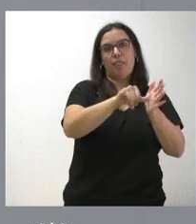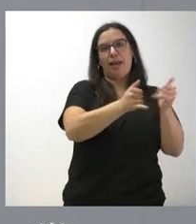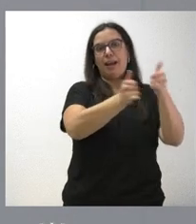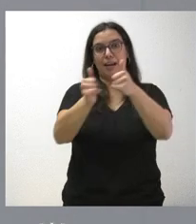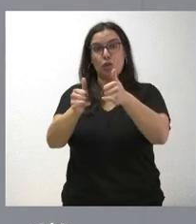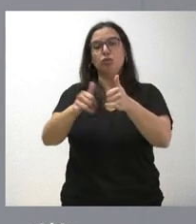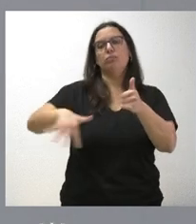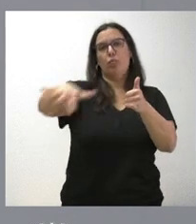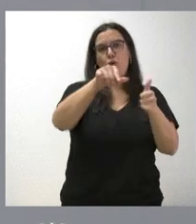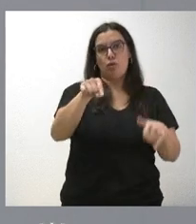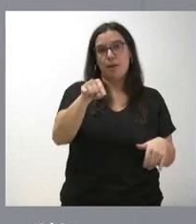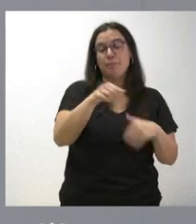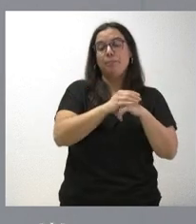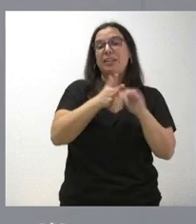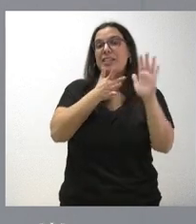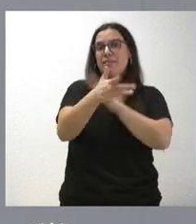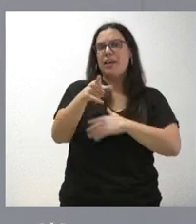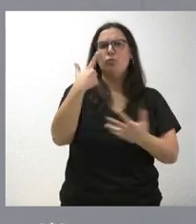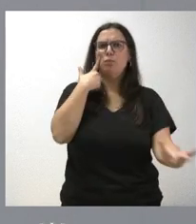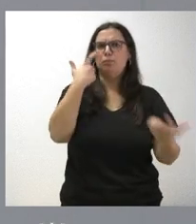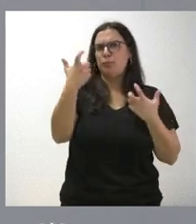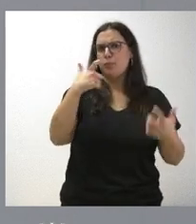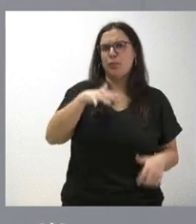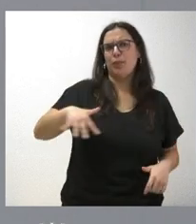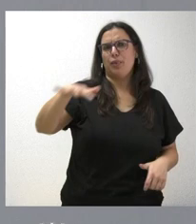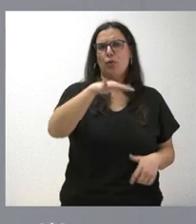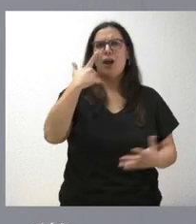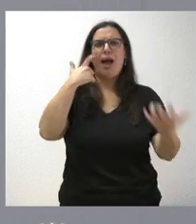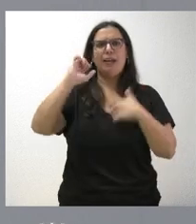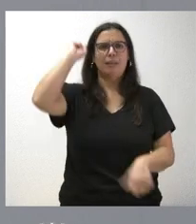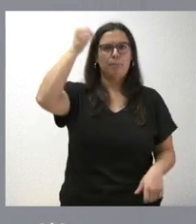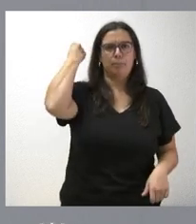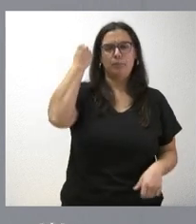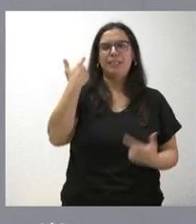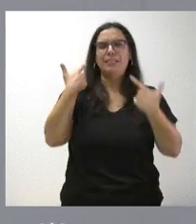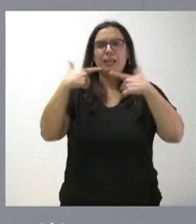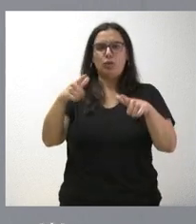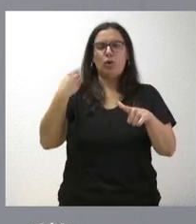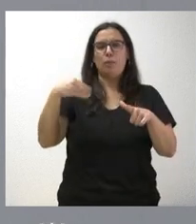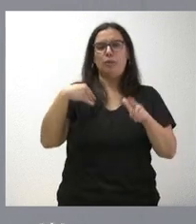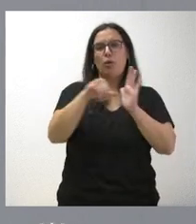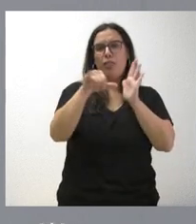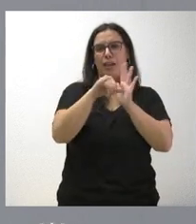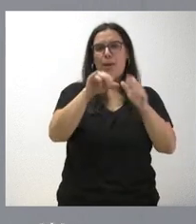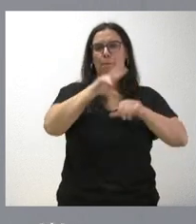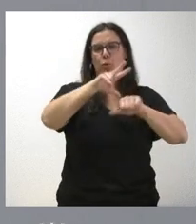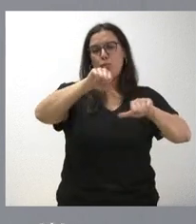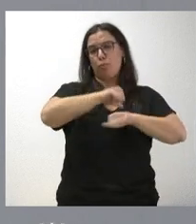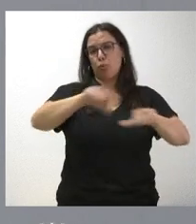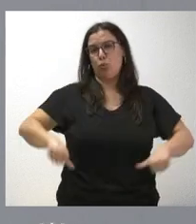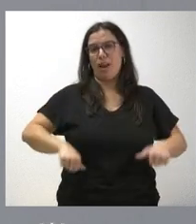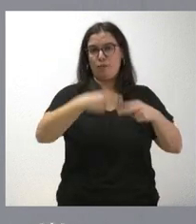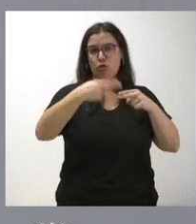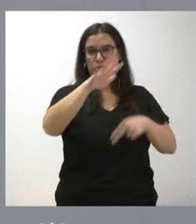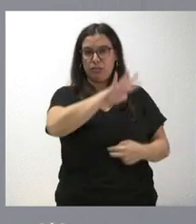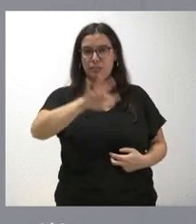inmediatos se trata de uno de los más destacados enclaves de arte rupestre del sector de la raya hispano portuguesa compartiendo los valores